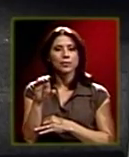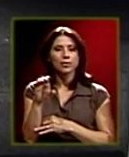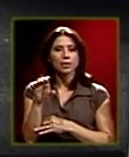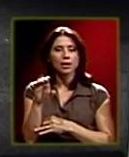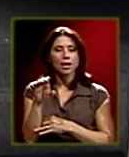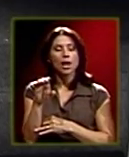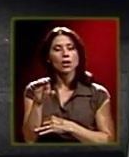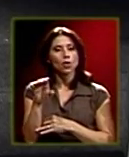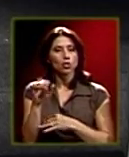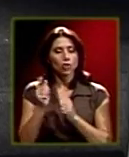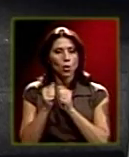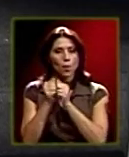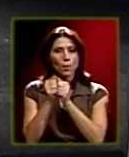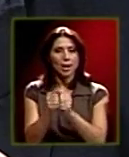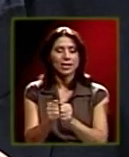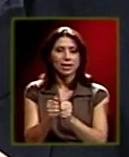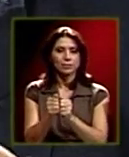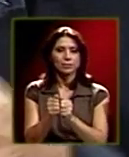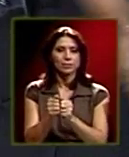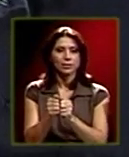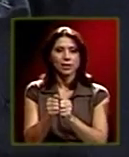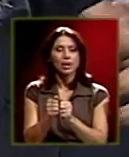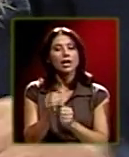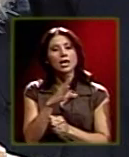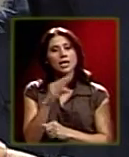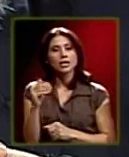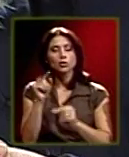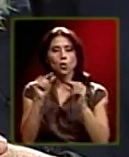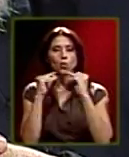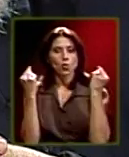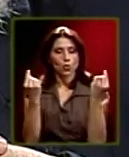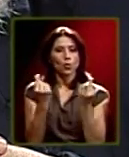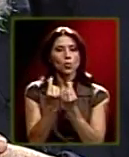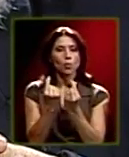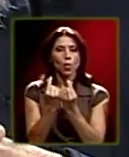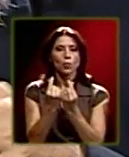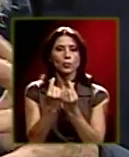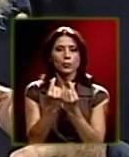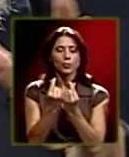nos acompañan y son un grupo